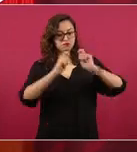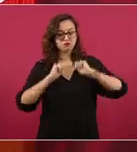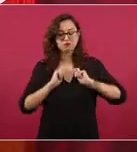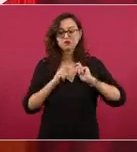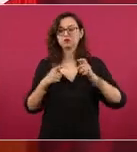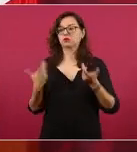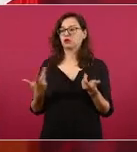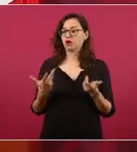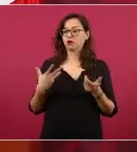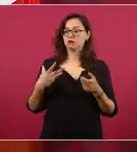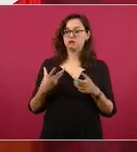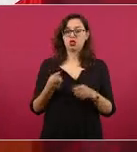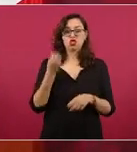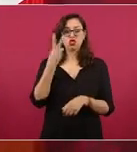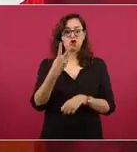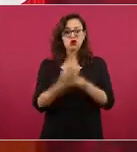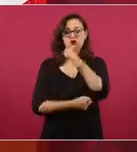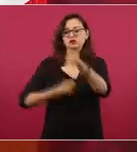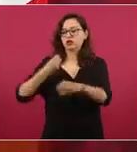tenemos